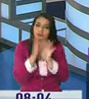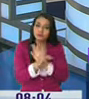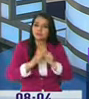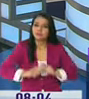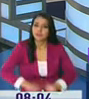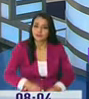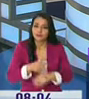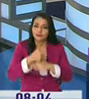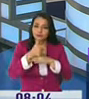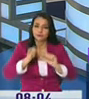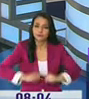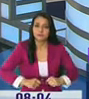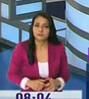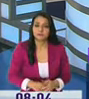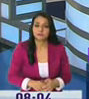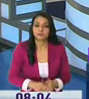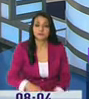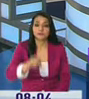saber las autoridades.